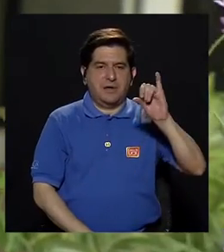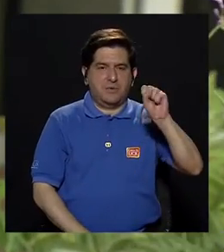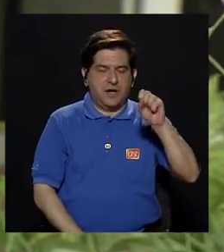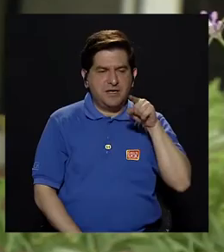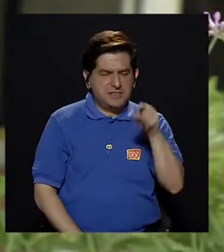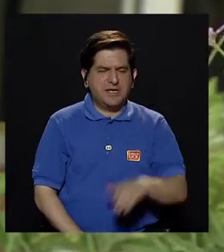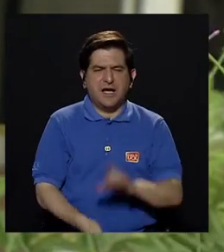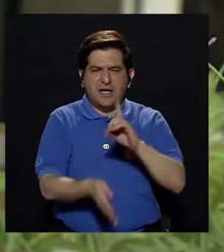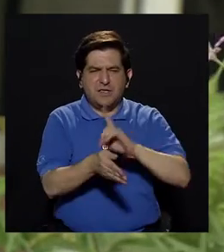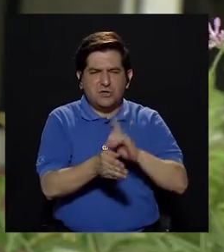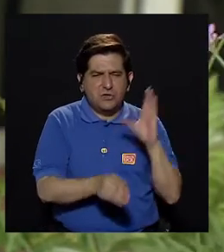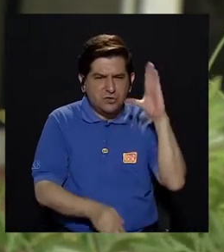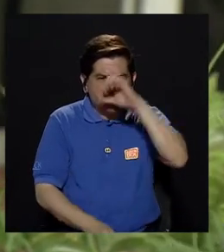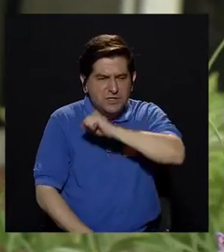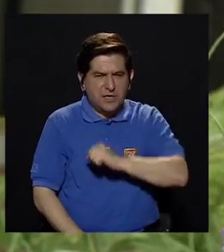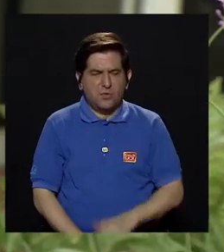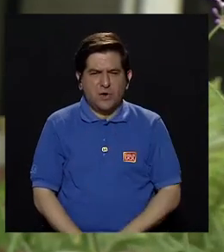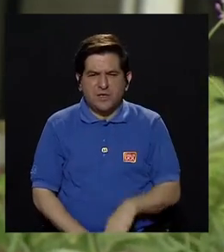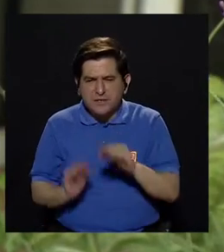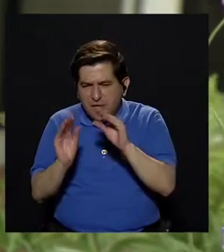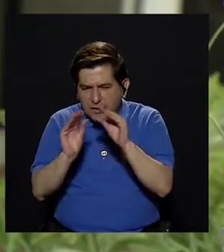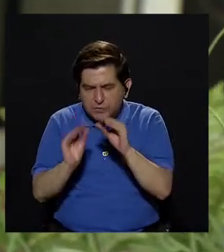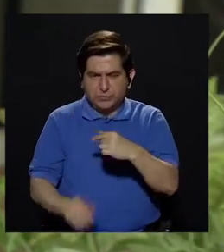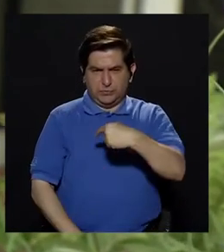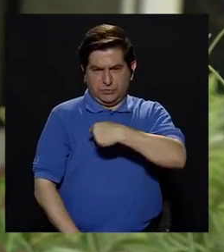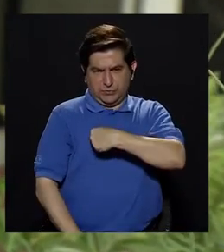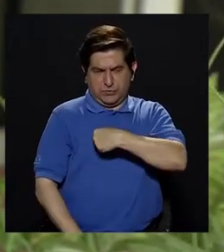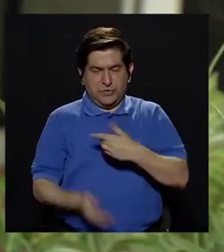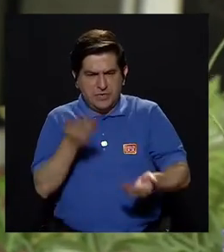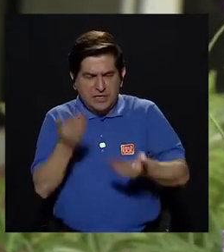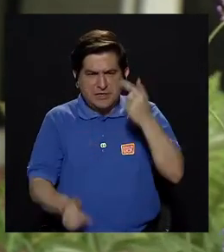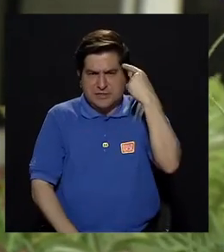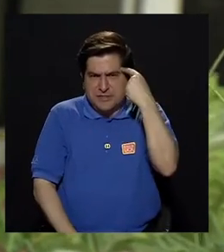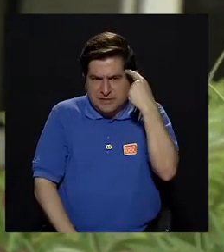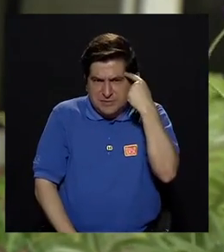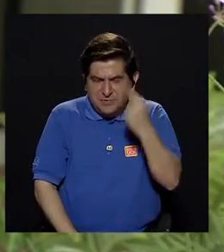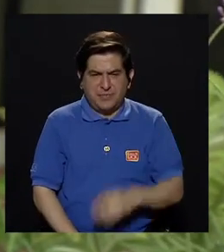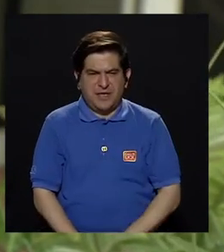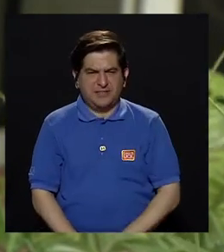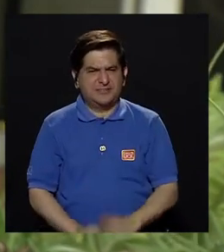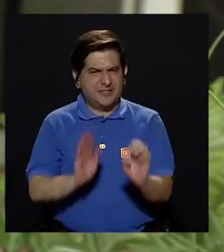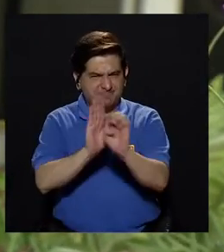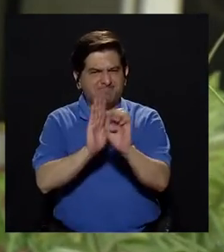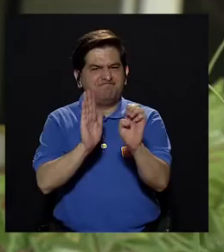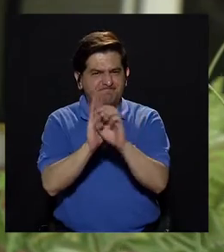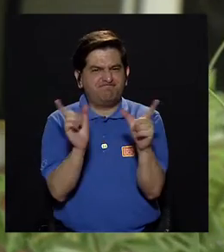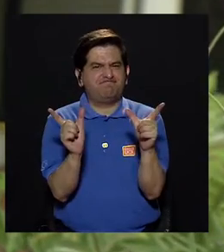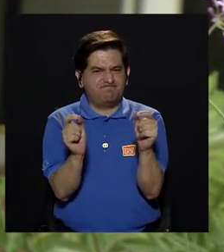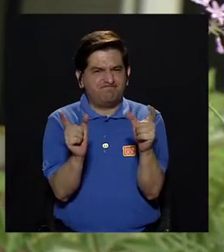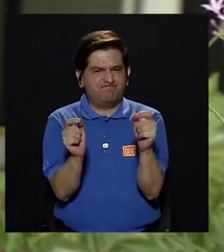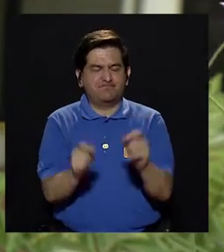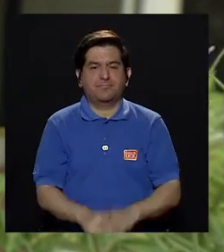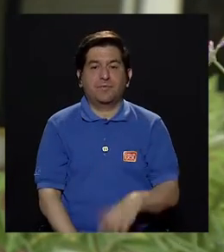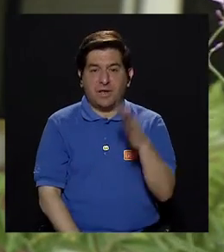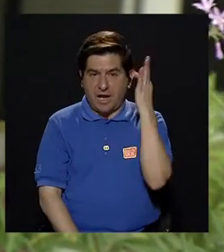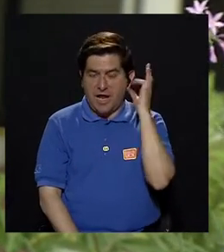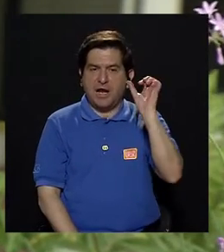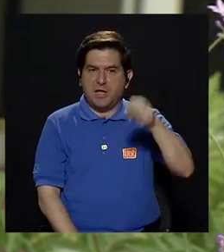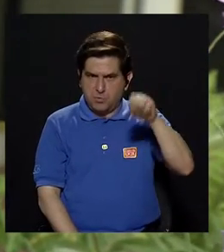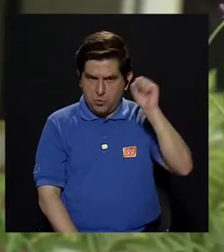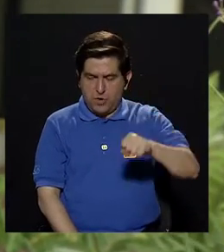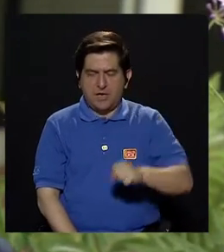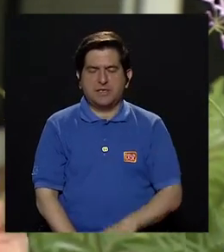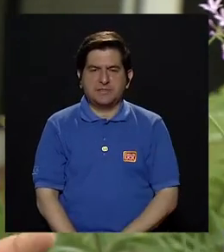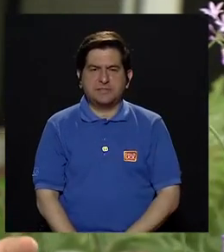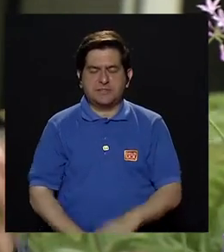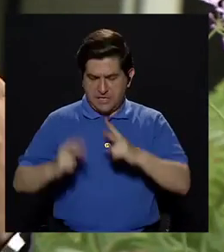alguna masa o algún factor que al médico le impresiona que podría ser un ejemplo de cáncer, a estas mujeres sí se les